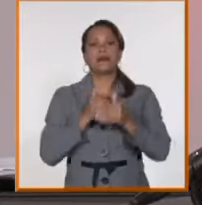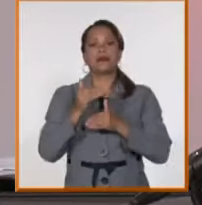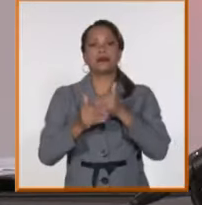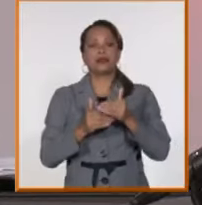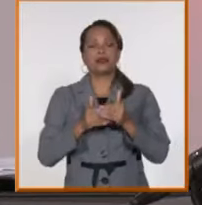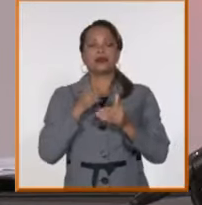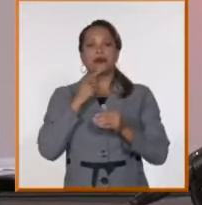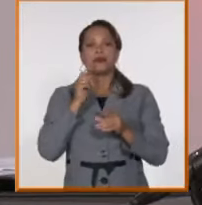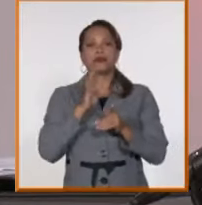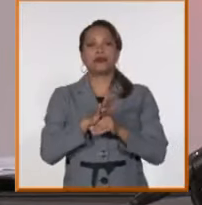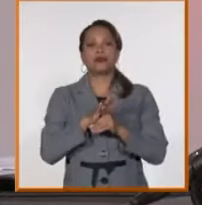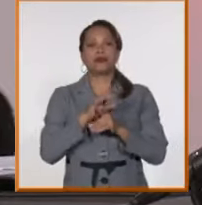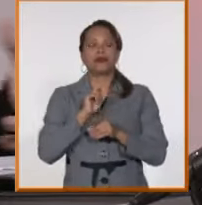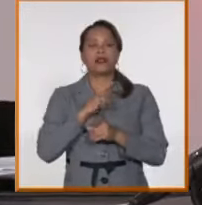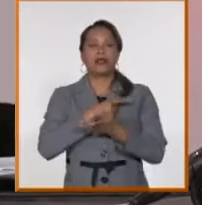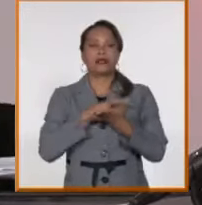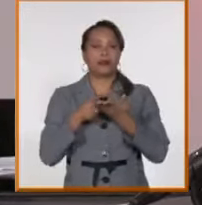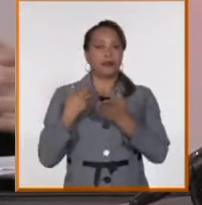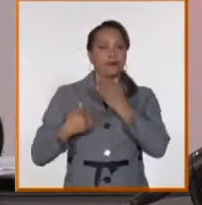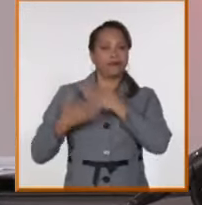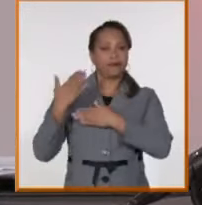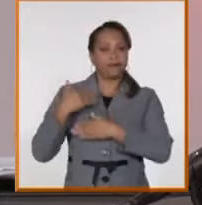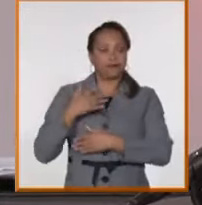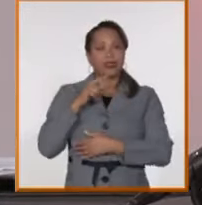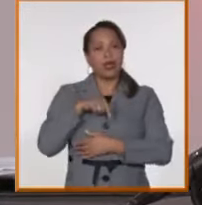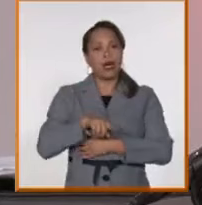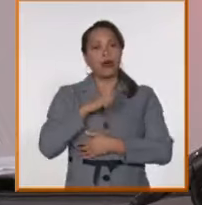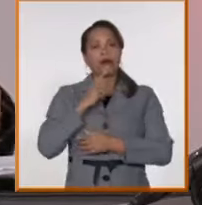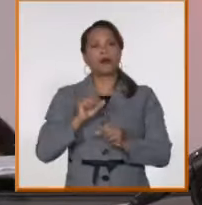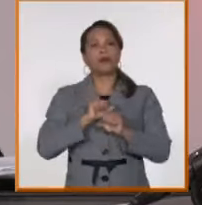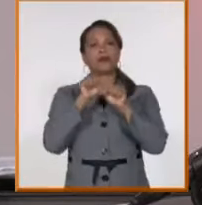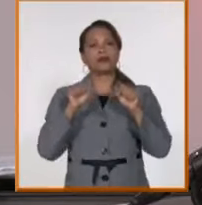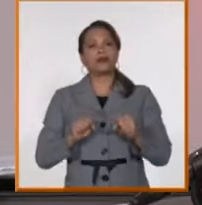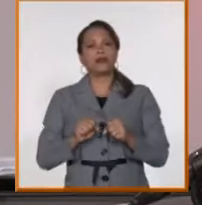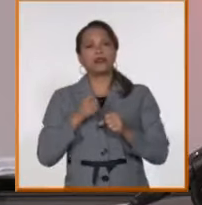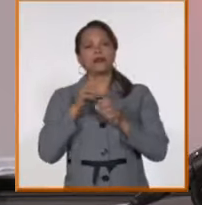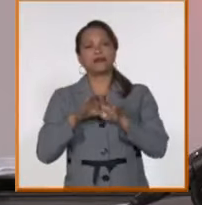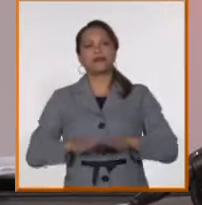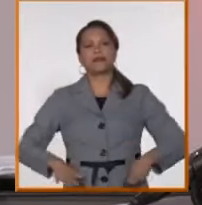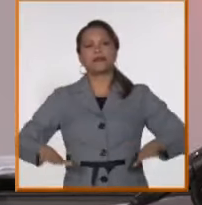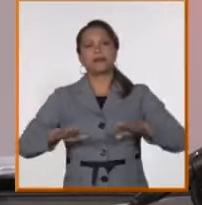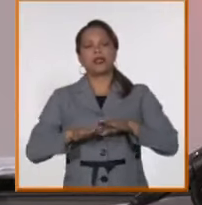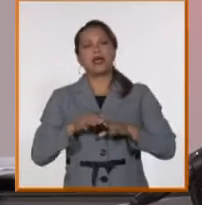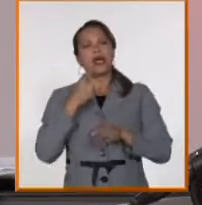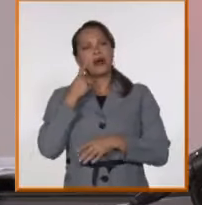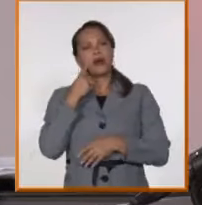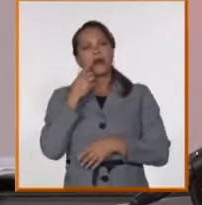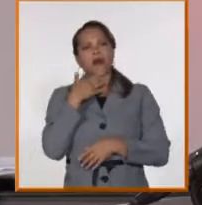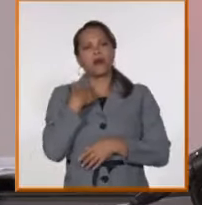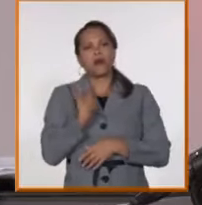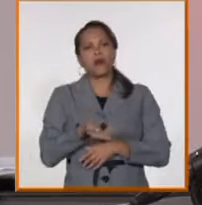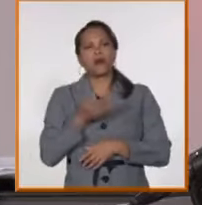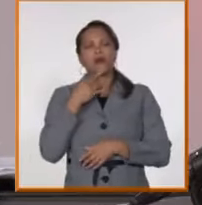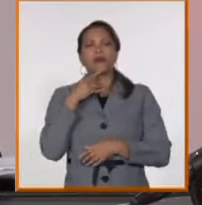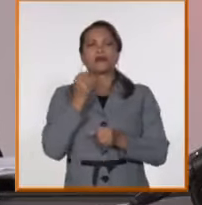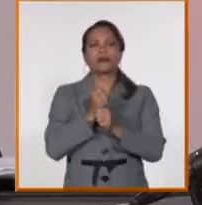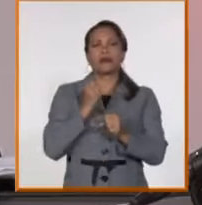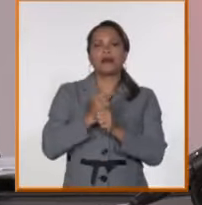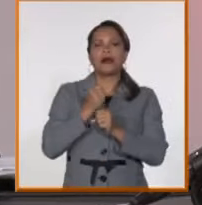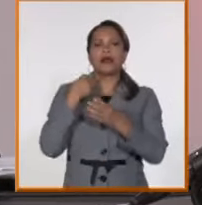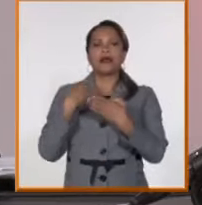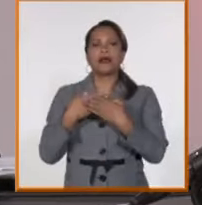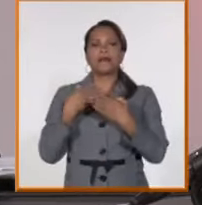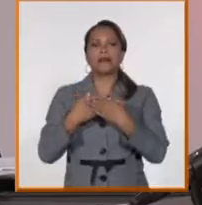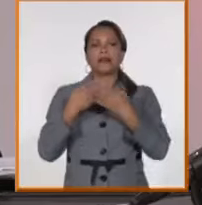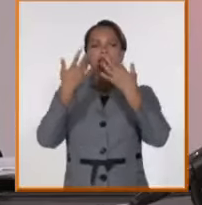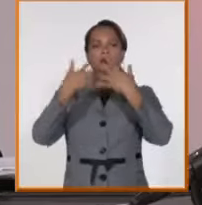semanas una posibilidad en nuestra mesa redonda de acercarnos al trabajo del sector de industrias